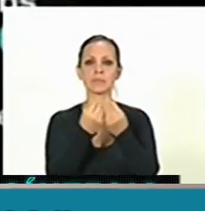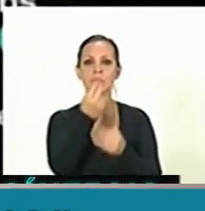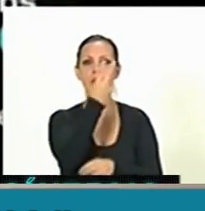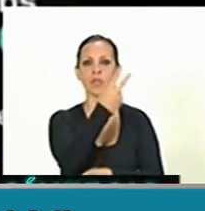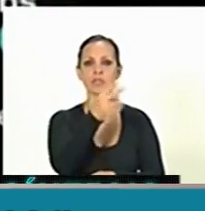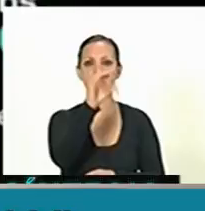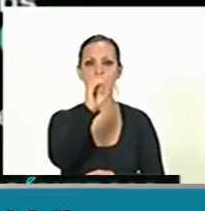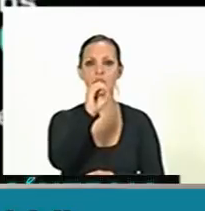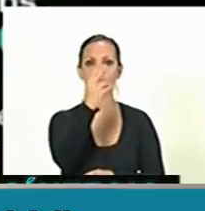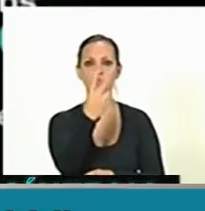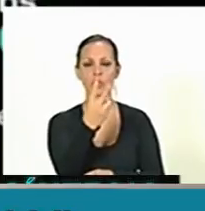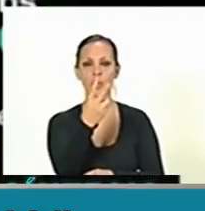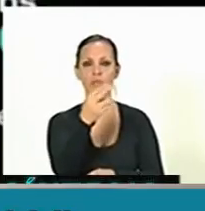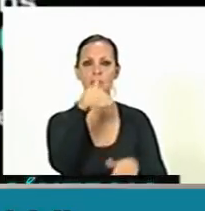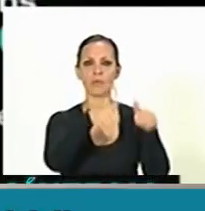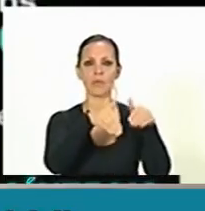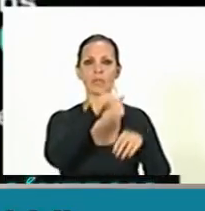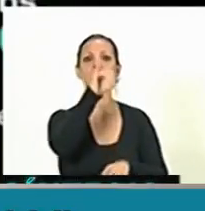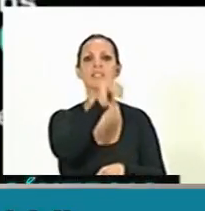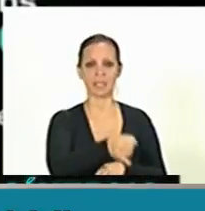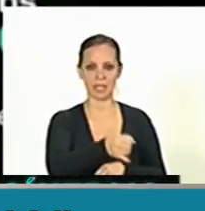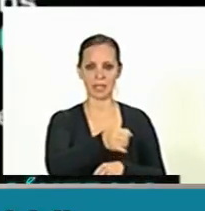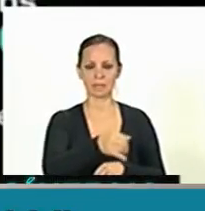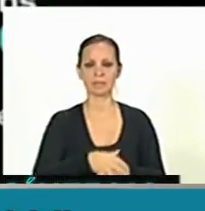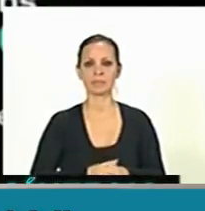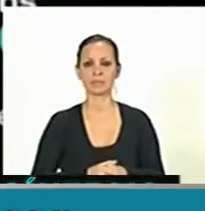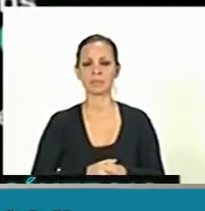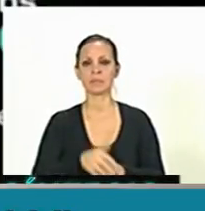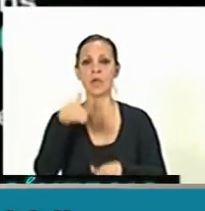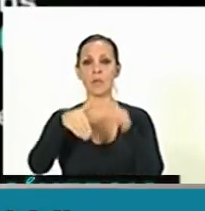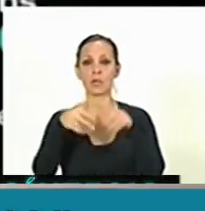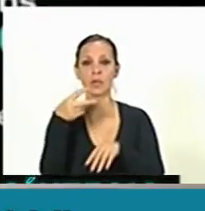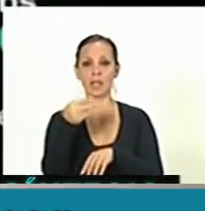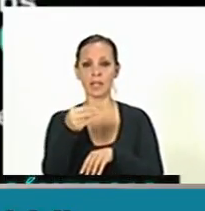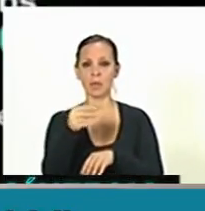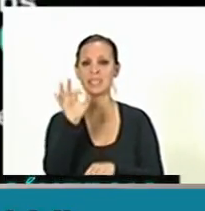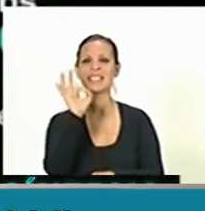extracción de los mismos. Quien habló fue la mamá de Justina, Paola. La escuchamos.